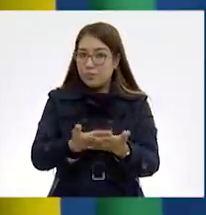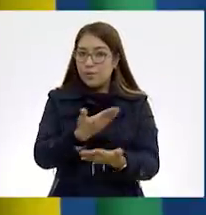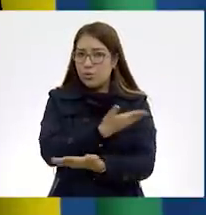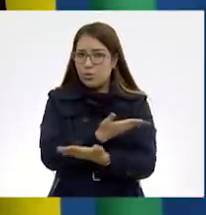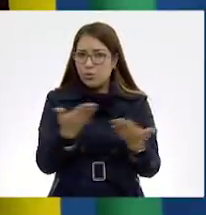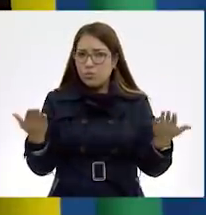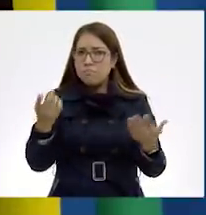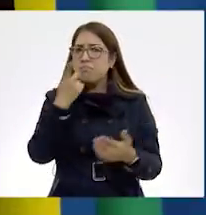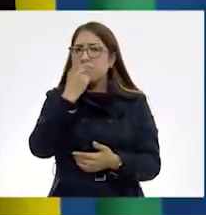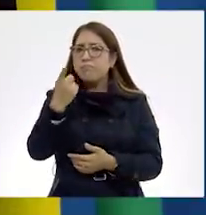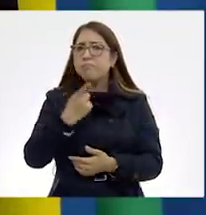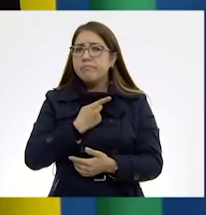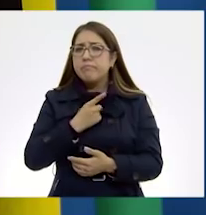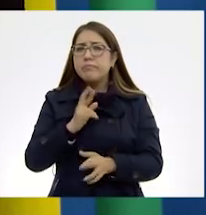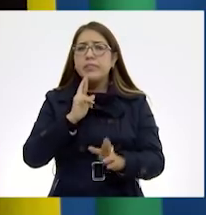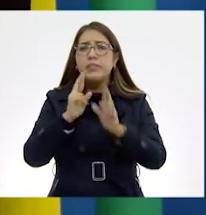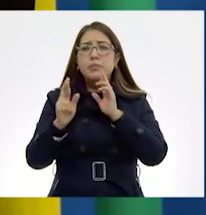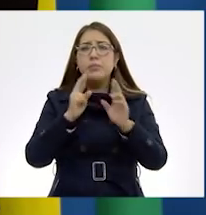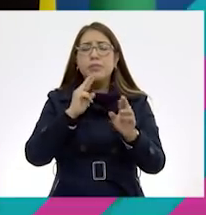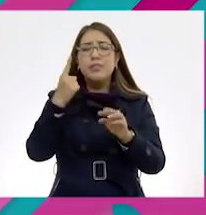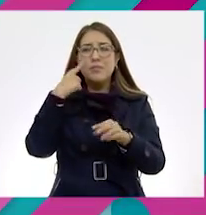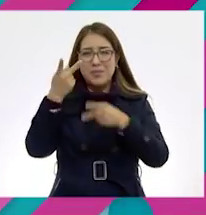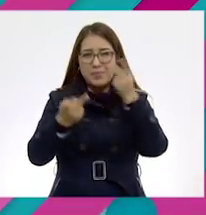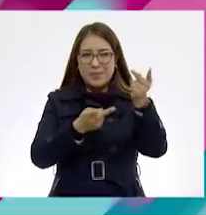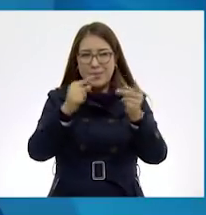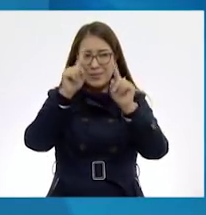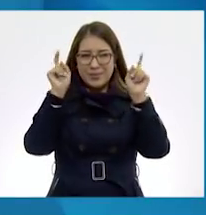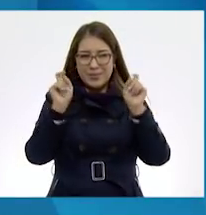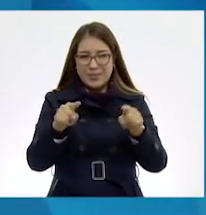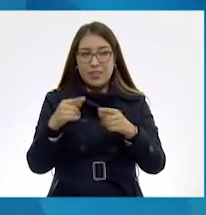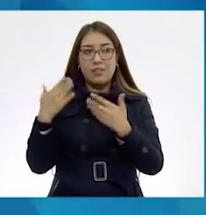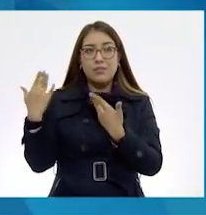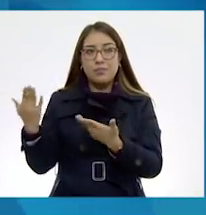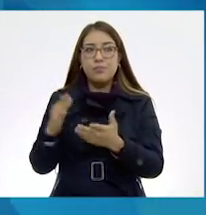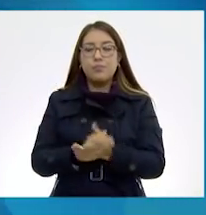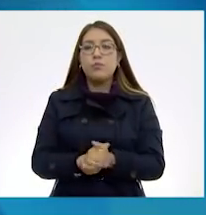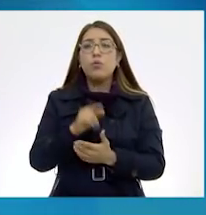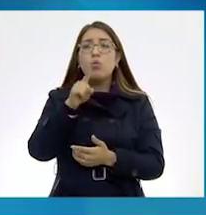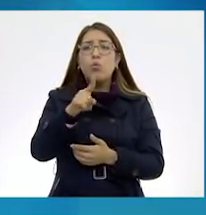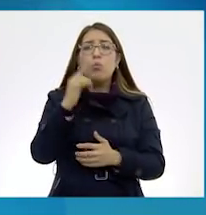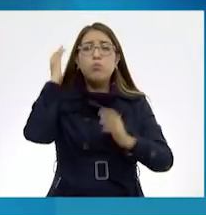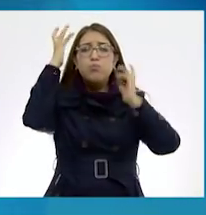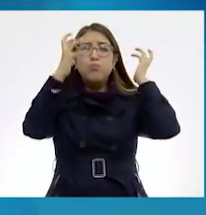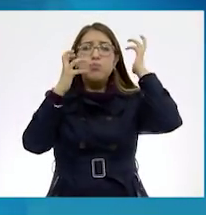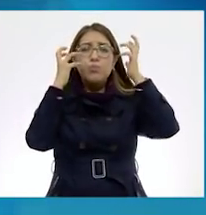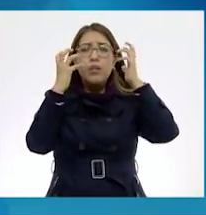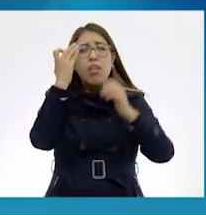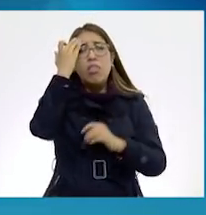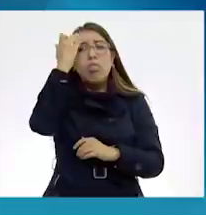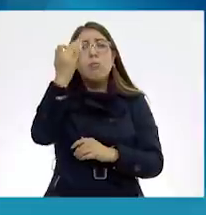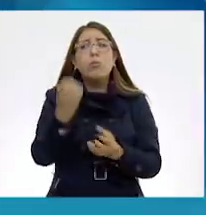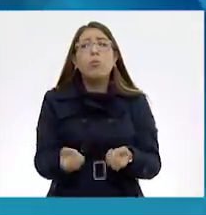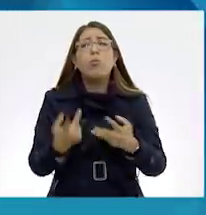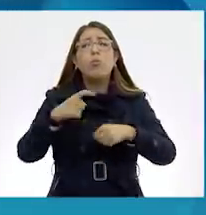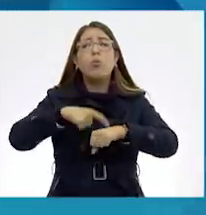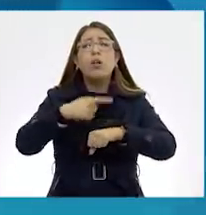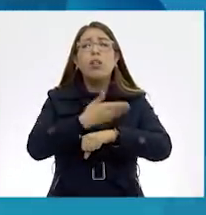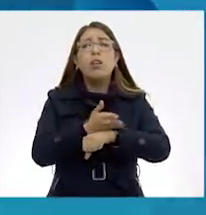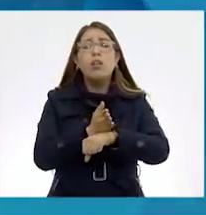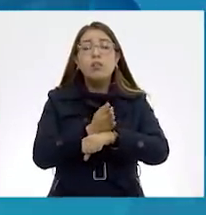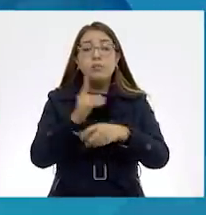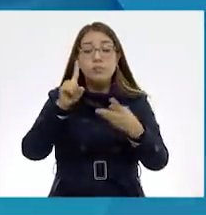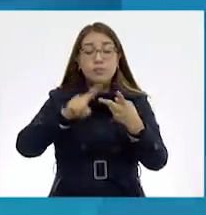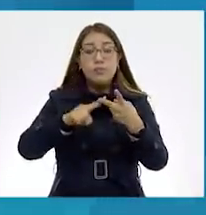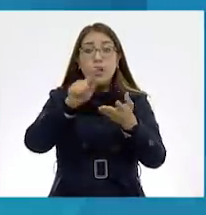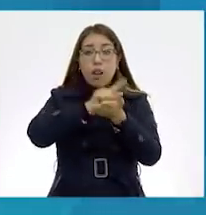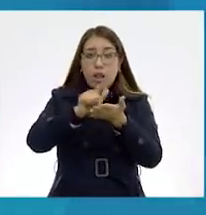den respuestas a las siguientes preguntas. ¿Cuánto tiempo tardas en bañarte? ¿Cuántas veces lavas